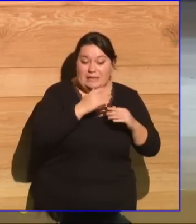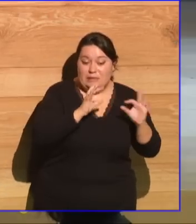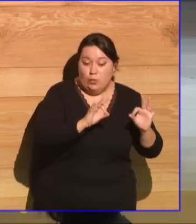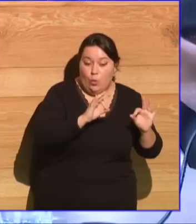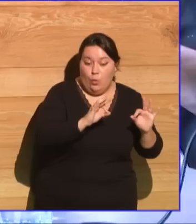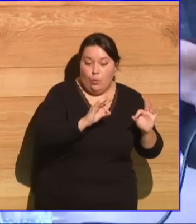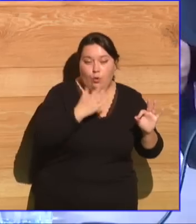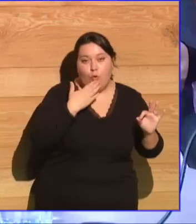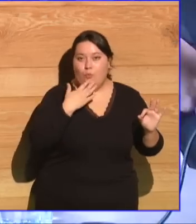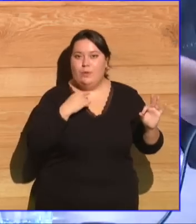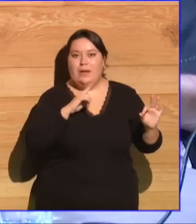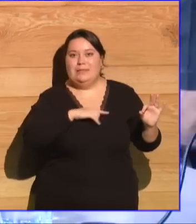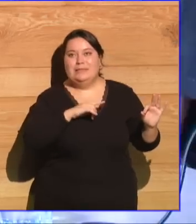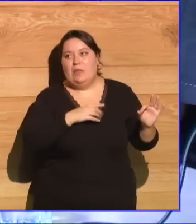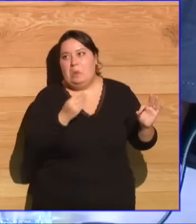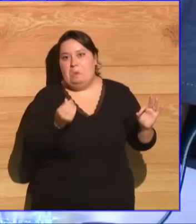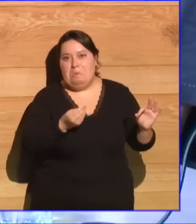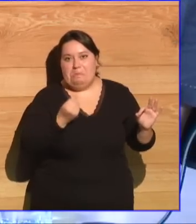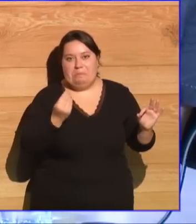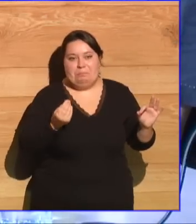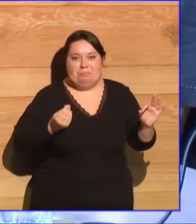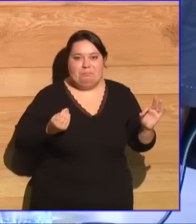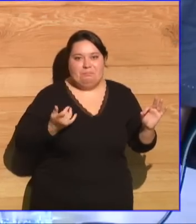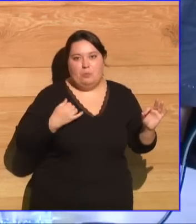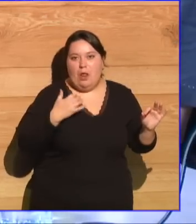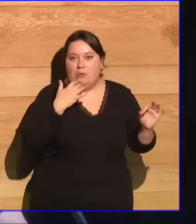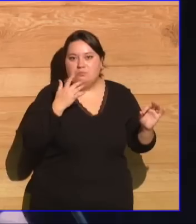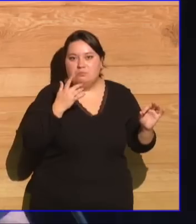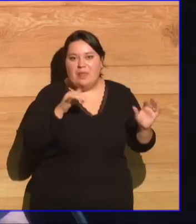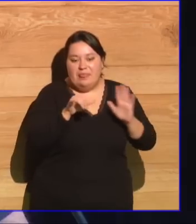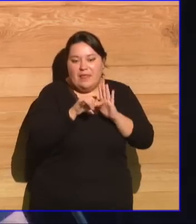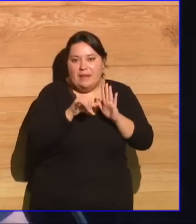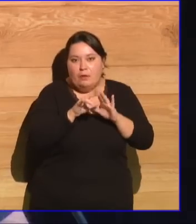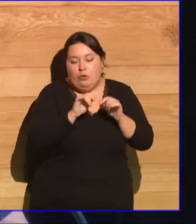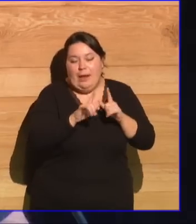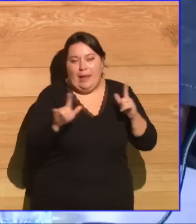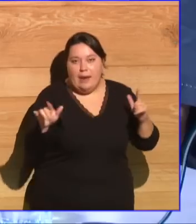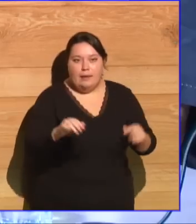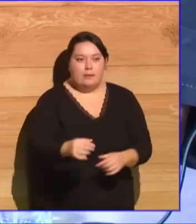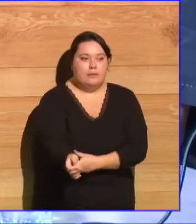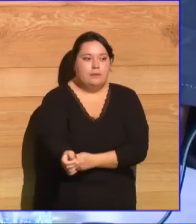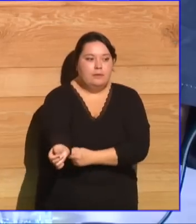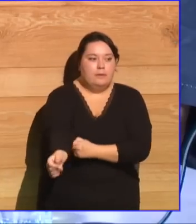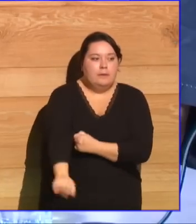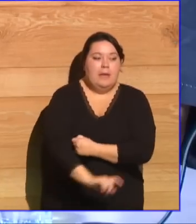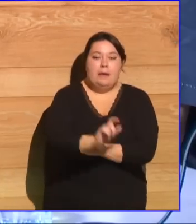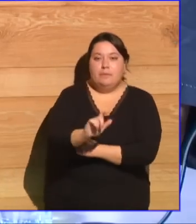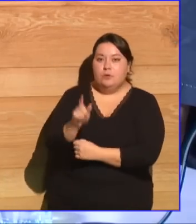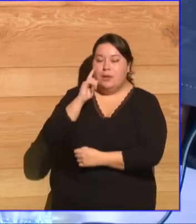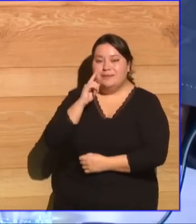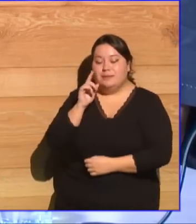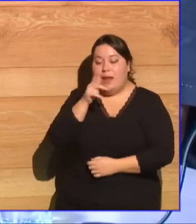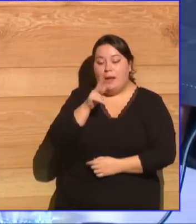conseguía eso, ¿no? Más una sensación menos lejana, ¿no? Más lejana. Lo que pasa ahí es que la gente está viendo la